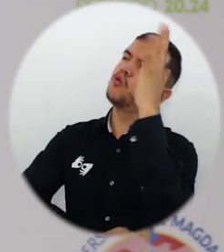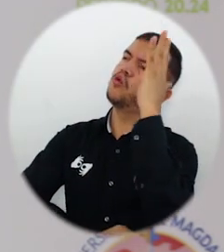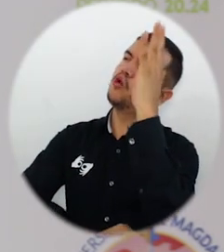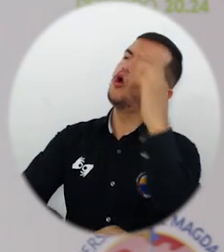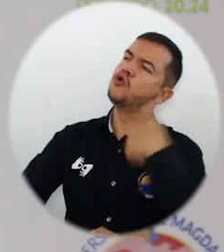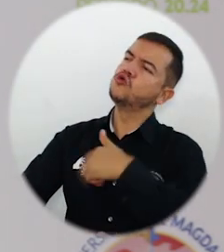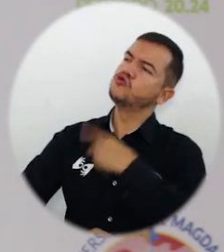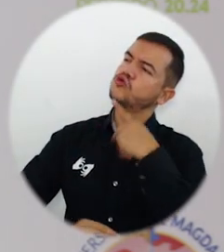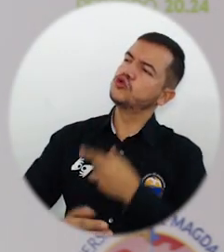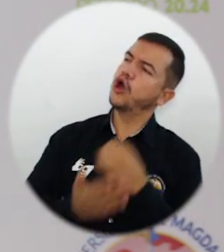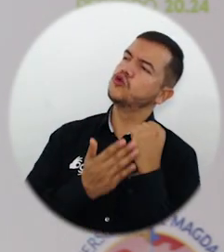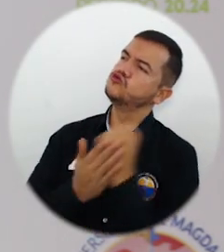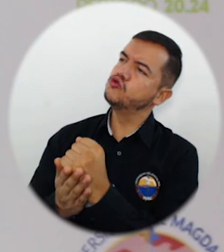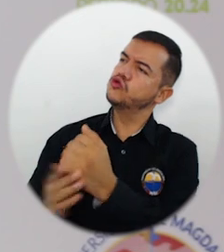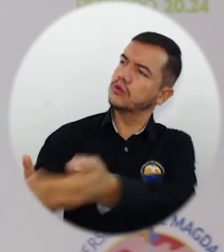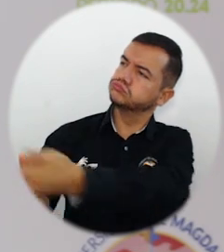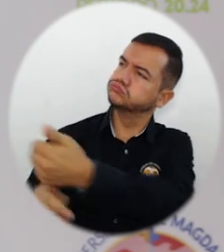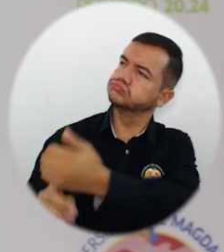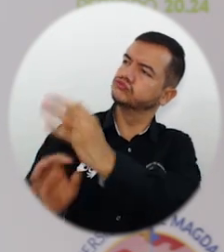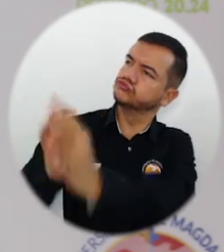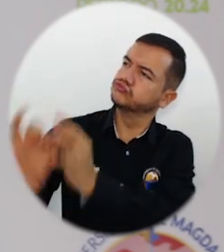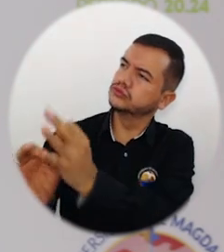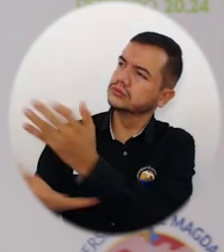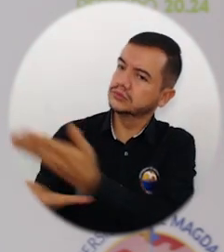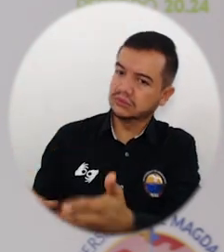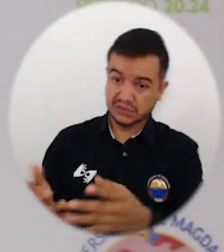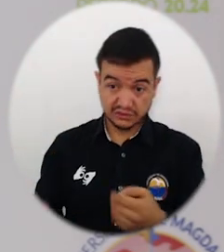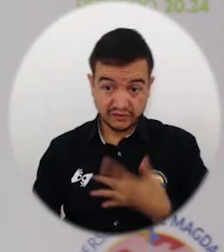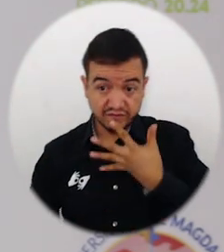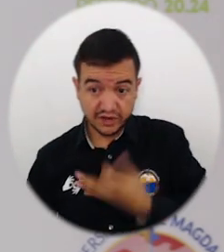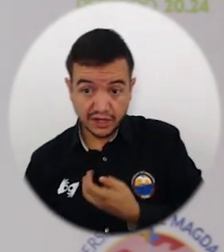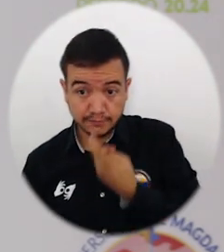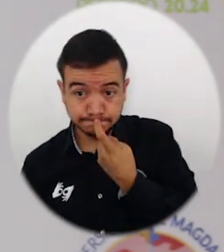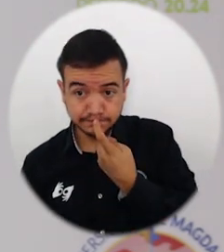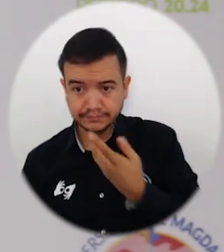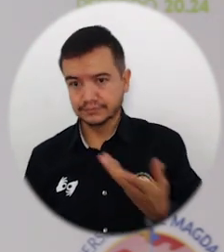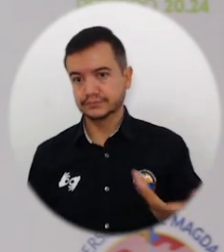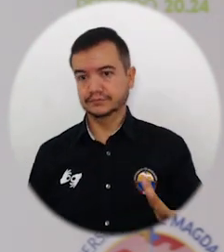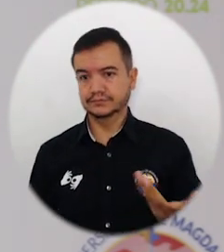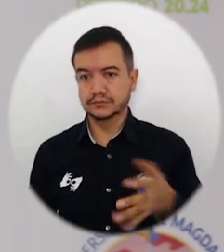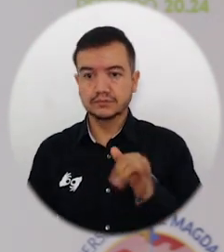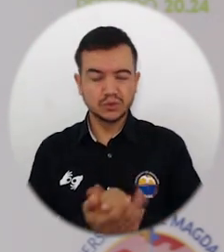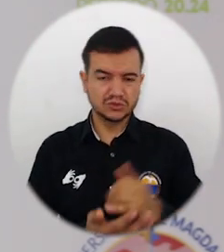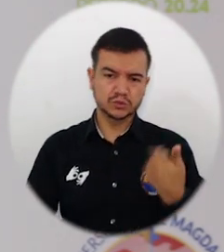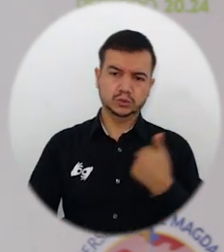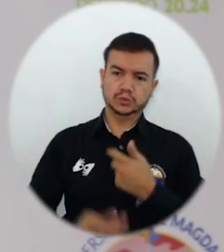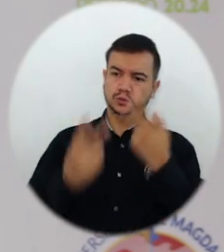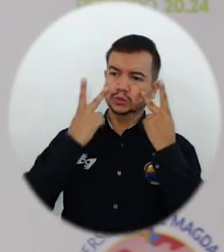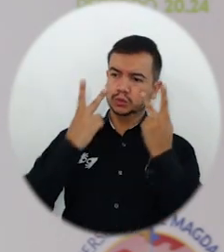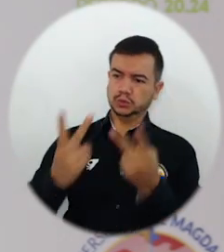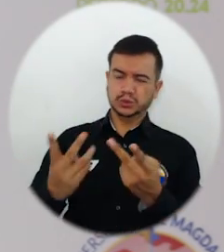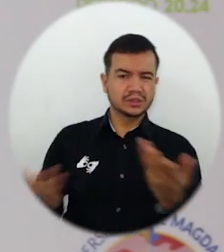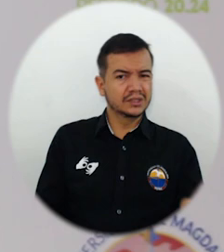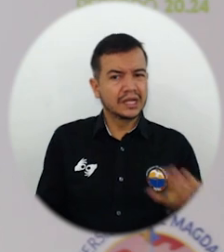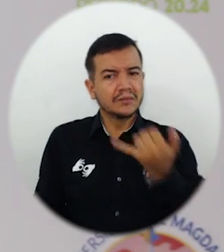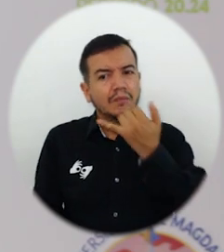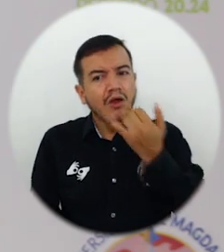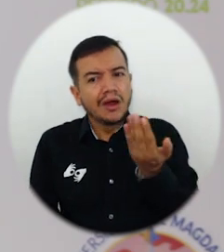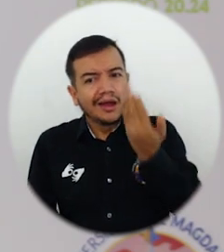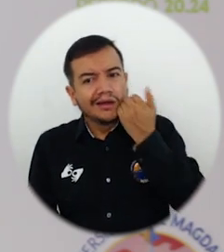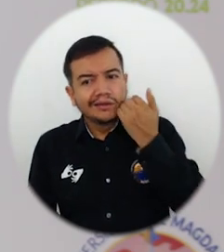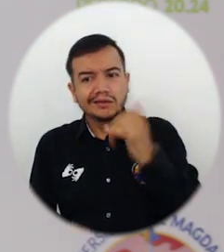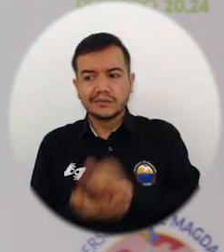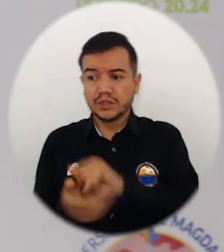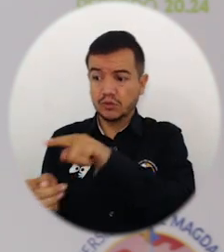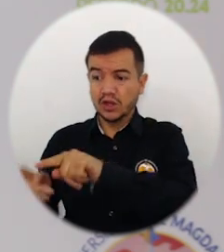de defensa de las comunidades vulnerables. Por eso, no aceptamos y nos parece lamentable que en el día de ayer no solo